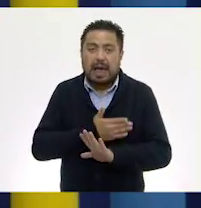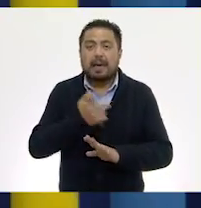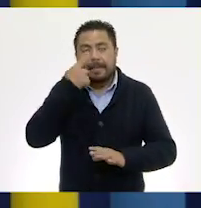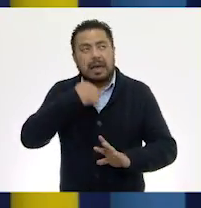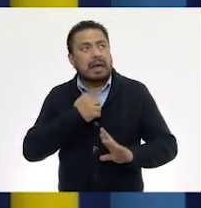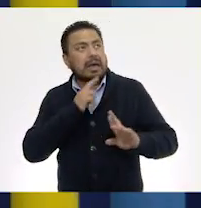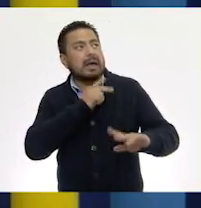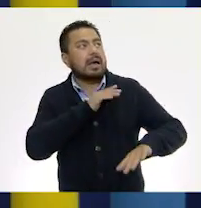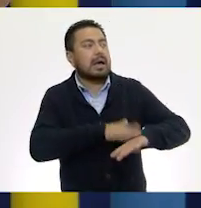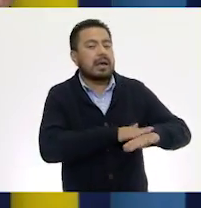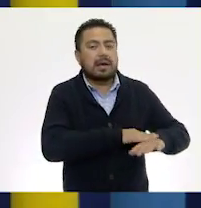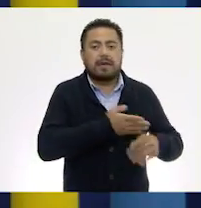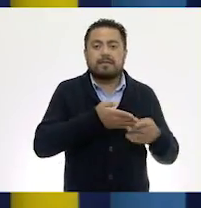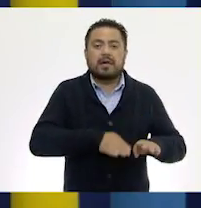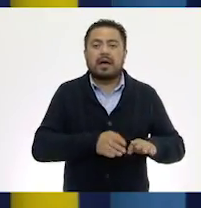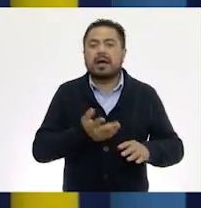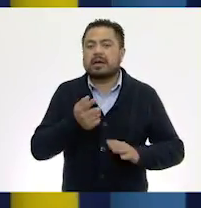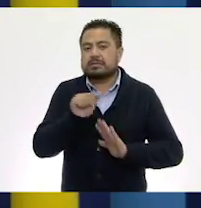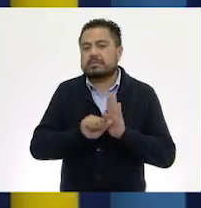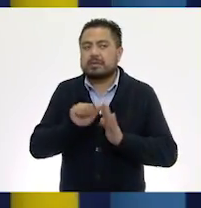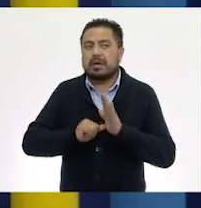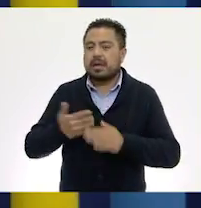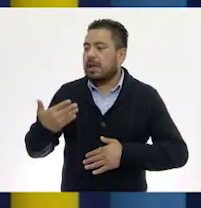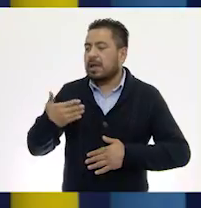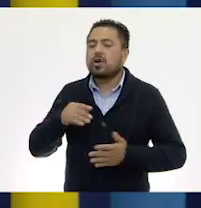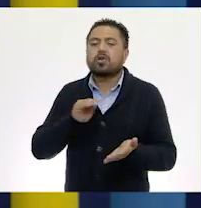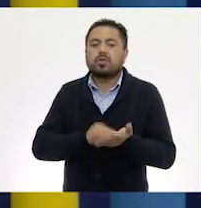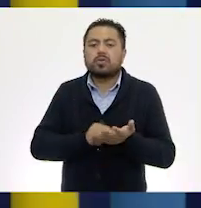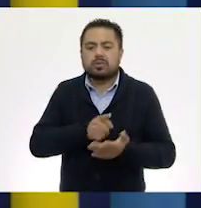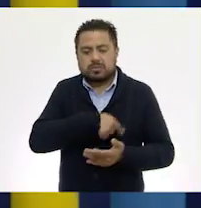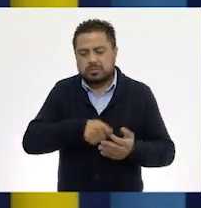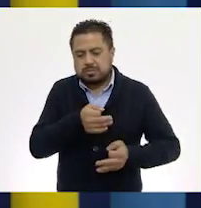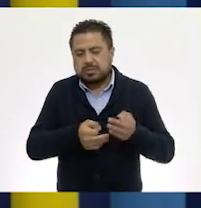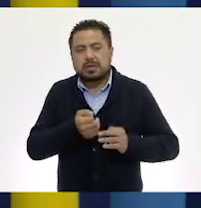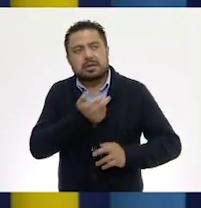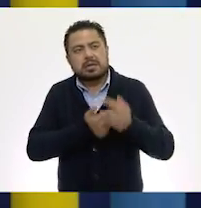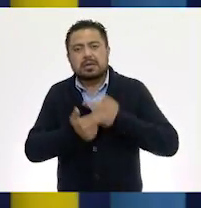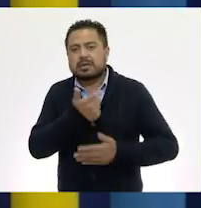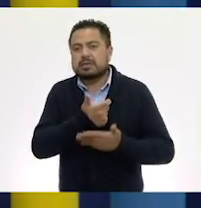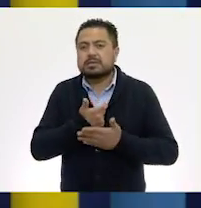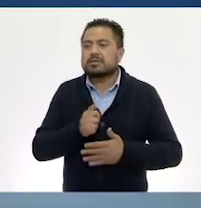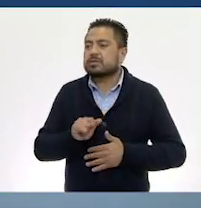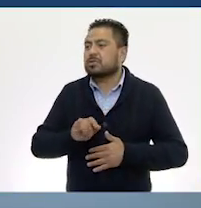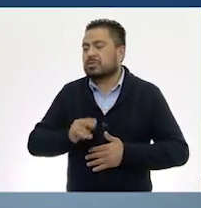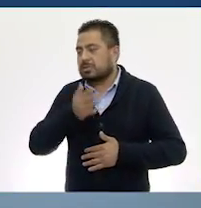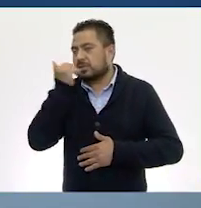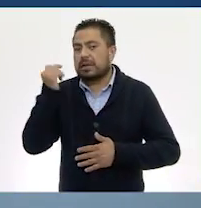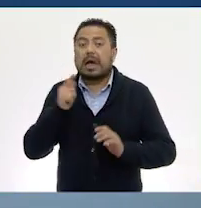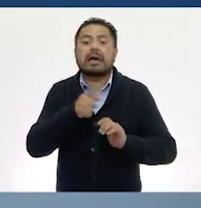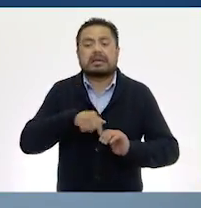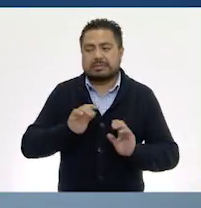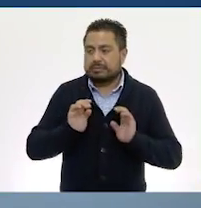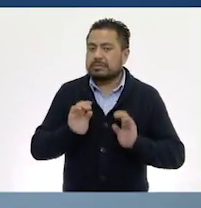reportarlo en el banco. Fue ya hace unos meses y aún siguen determinando si me devolverán mi dinero. Entonces, Uy. aguas.